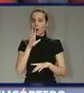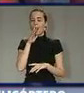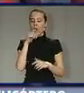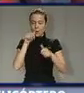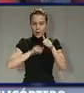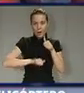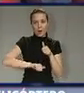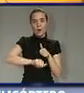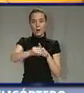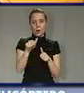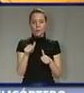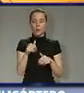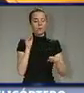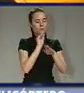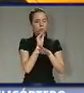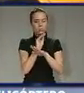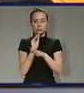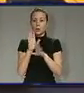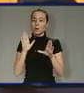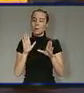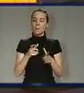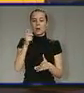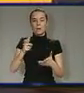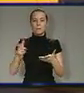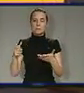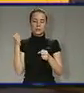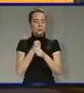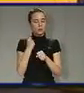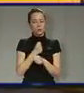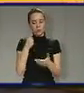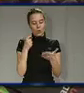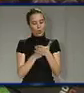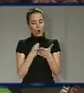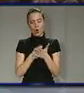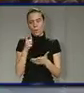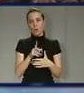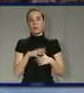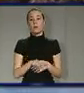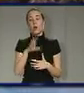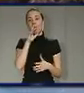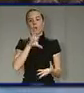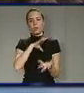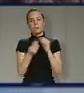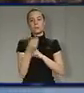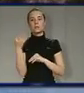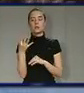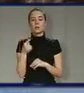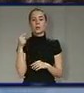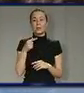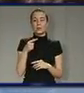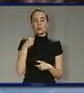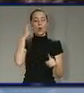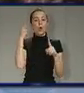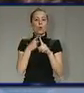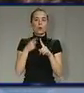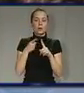costeará sus gastos, pero no los demás personal. La congelación obliga a reestructurarse. Y esto es simplemente por mejorar la optimización